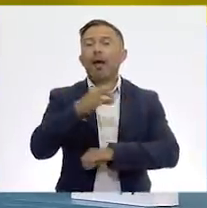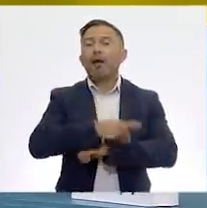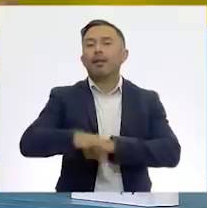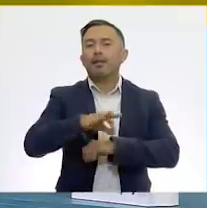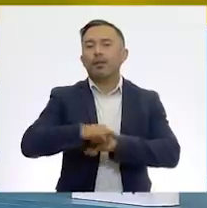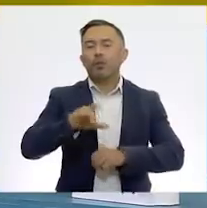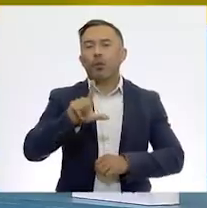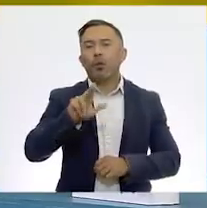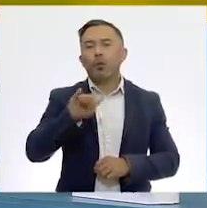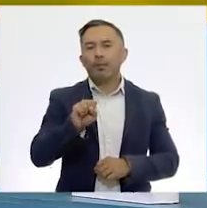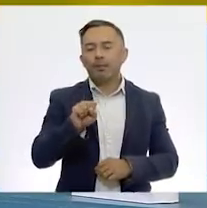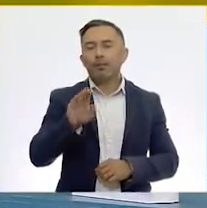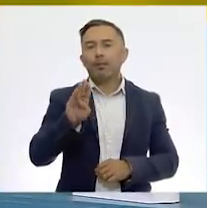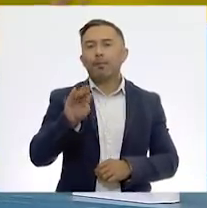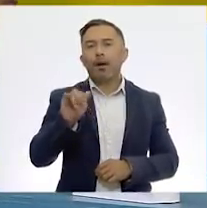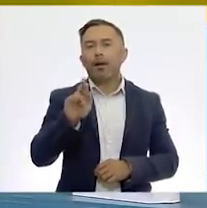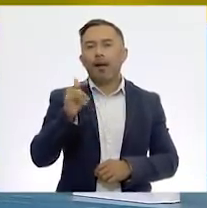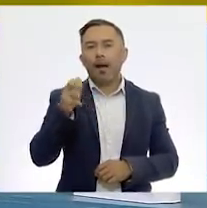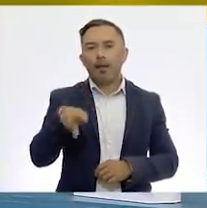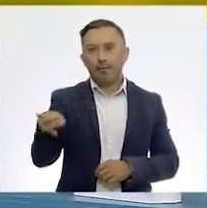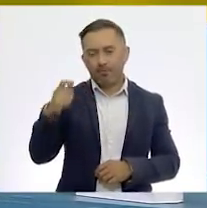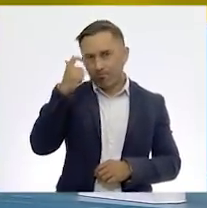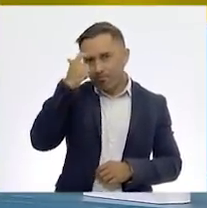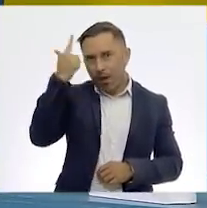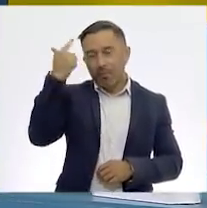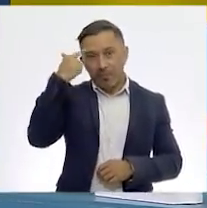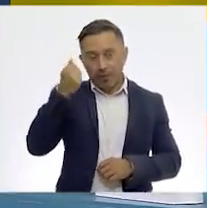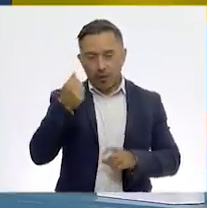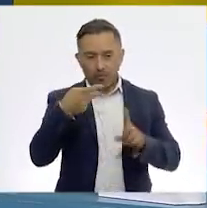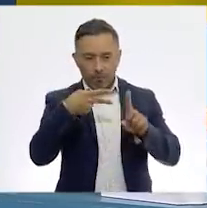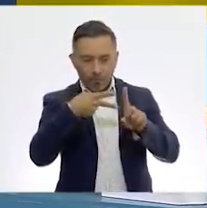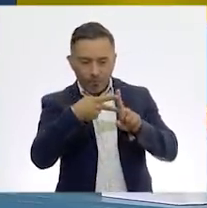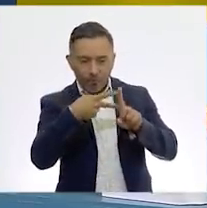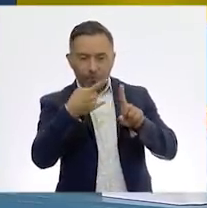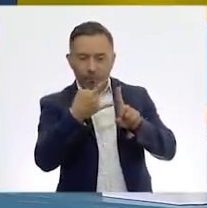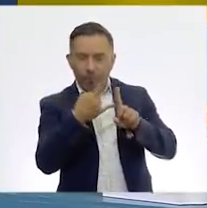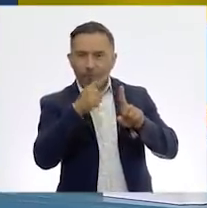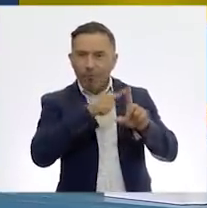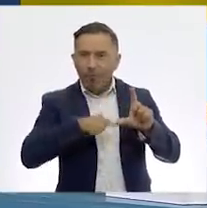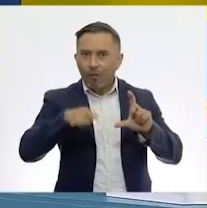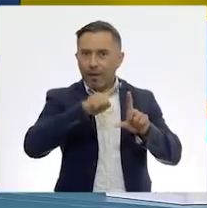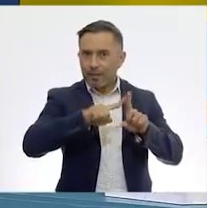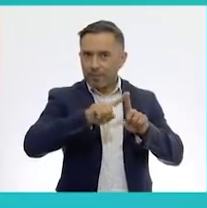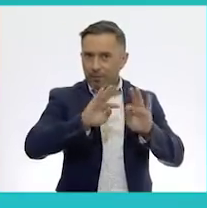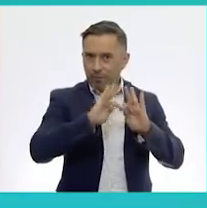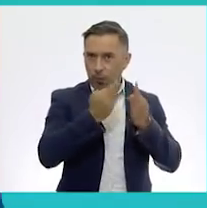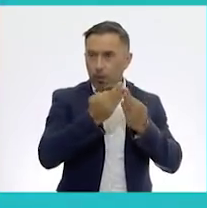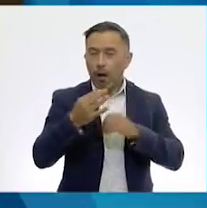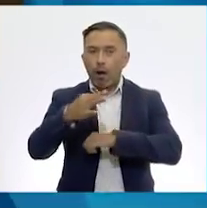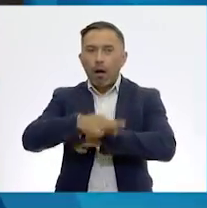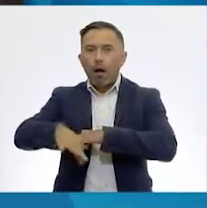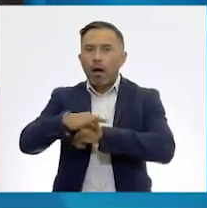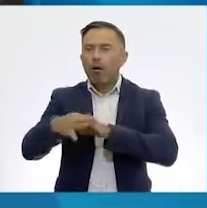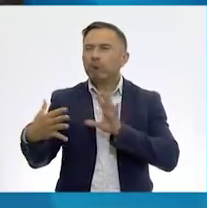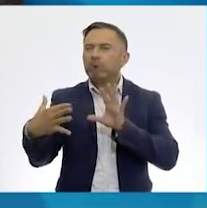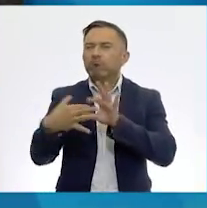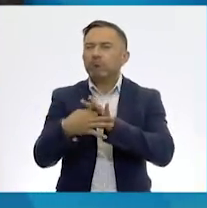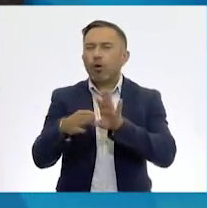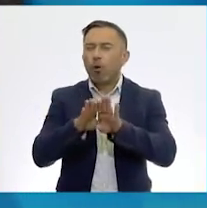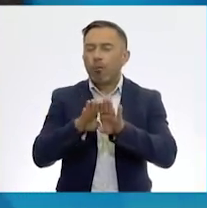Barragán, quien relacionó en su obra los cuerpos geométricos y la arquitectura. Vamos a verla.